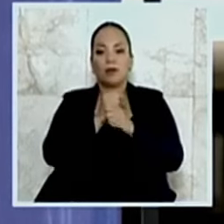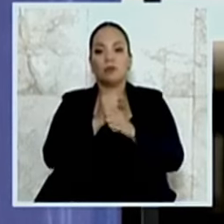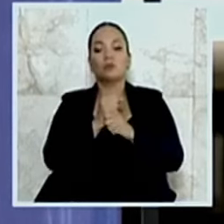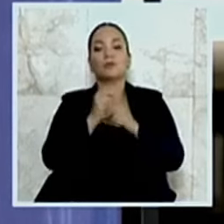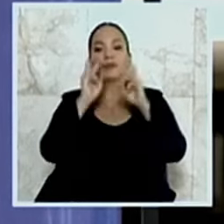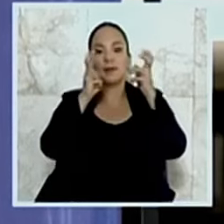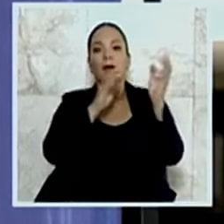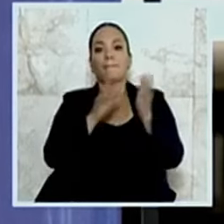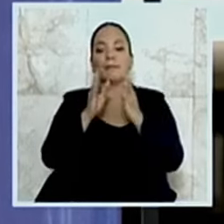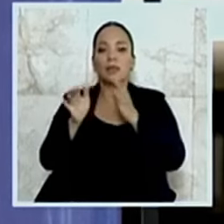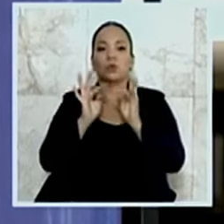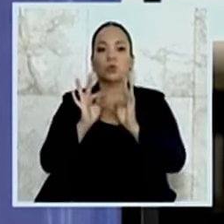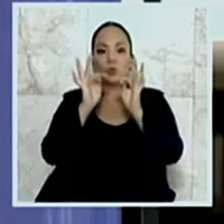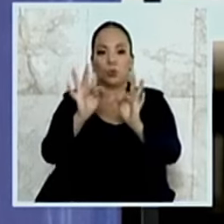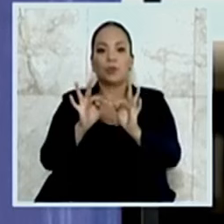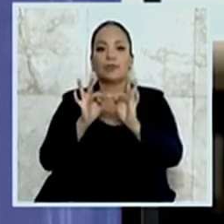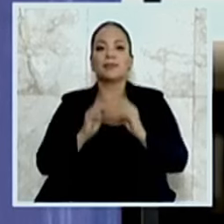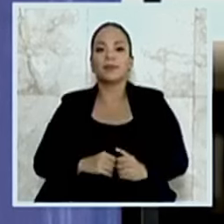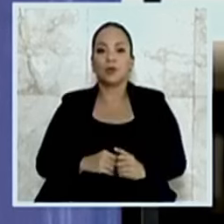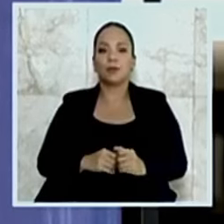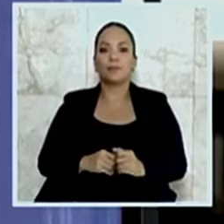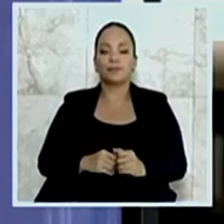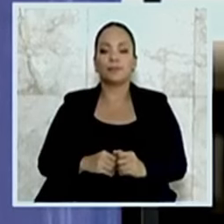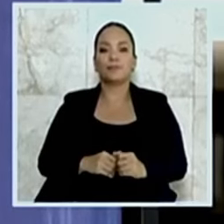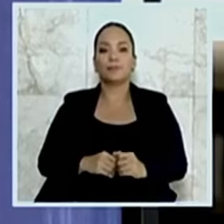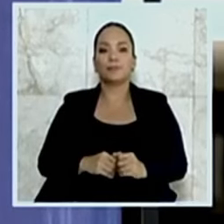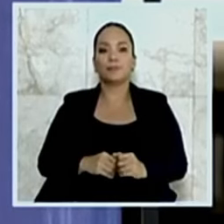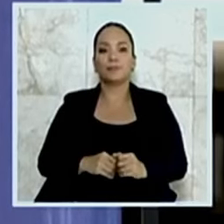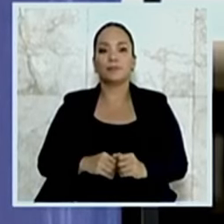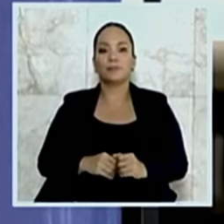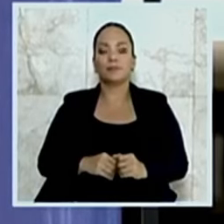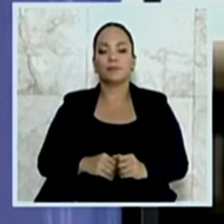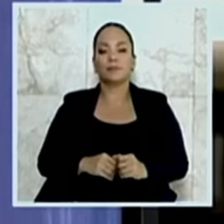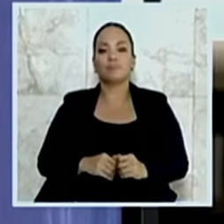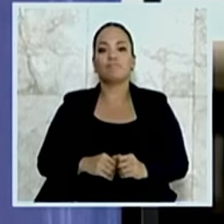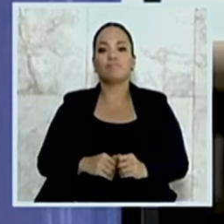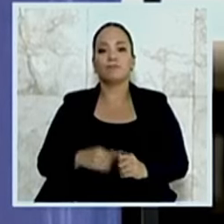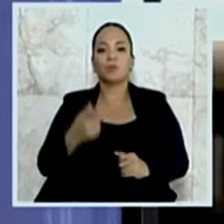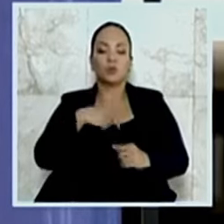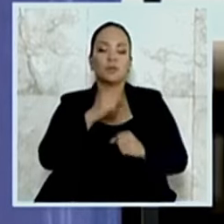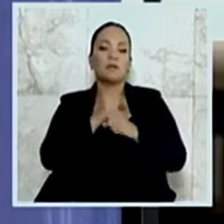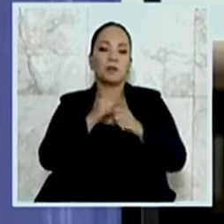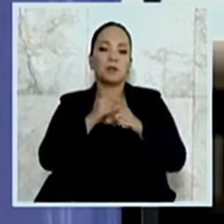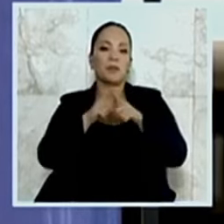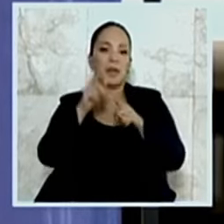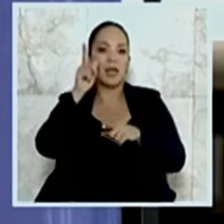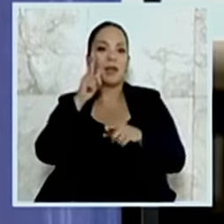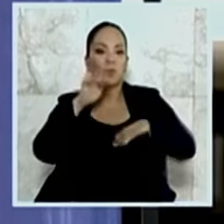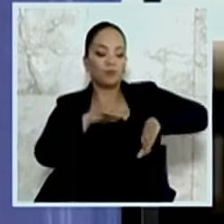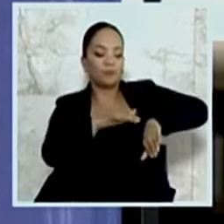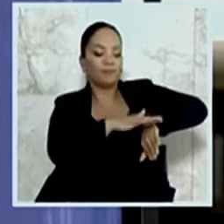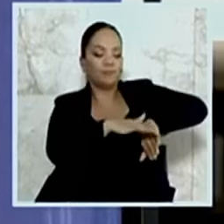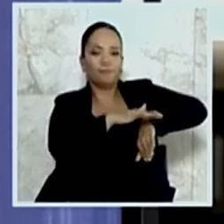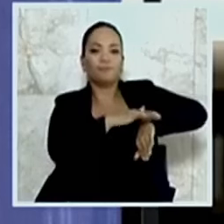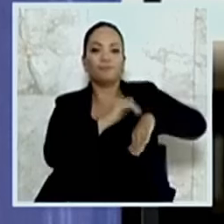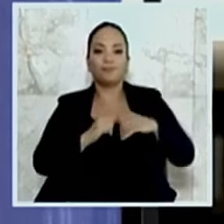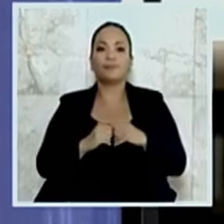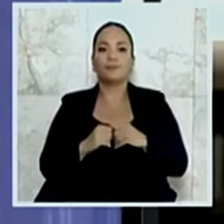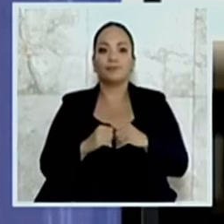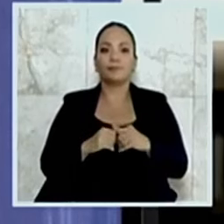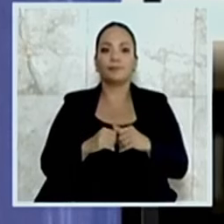se desvía a una localidad mucho más cercana. Sí, estamos trabajando en el plan